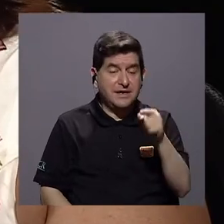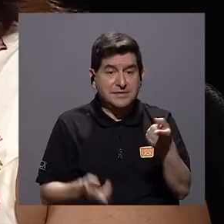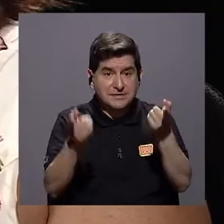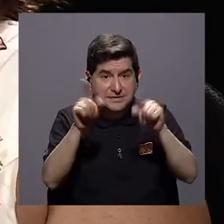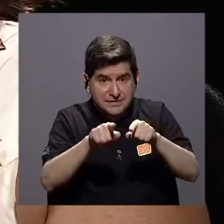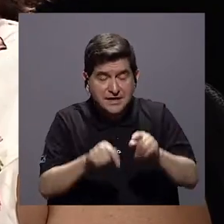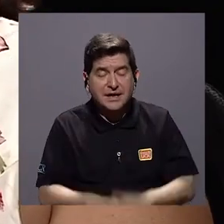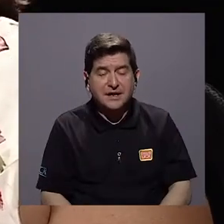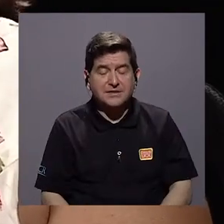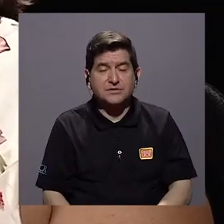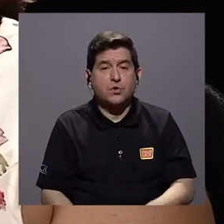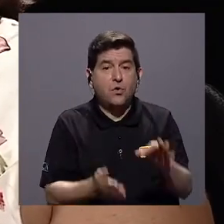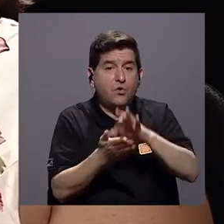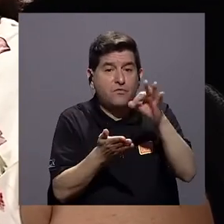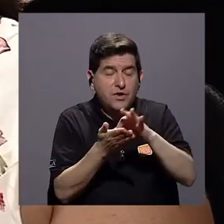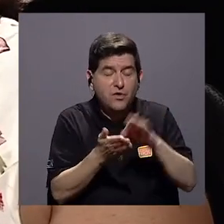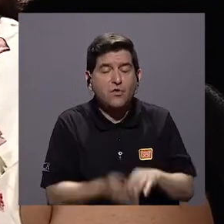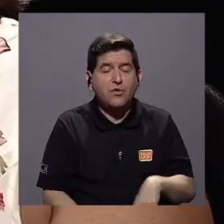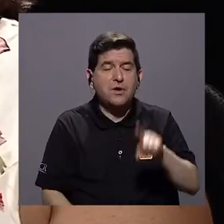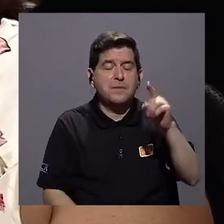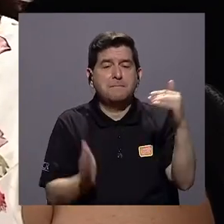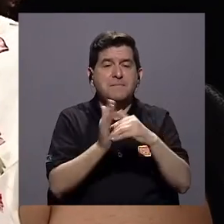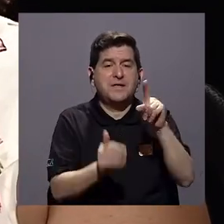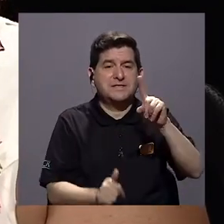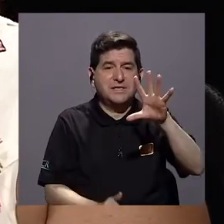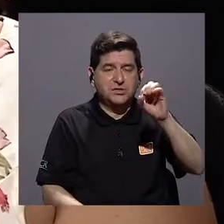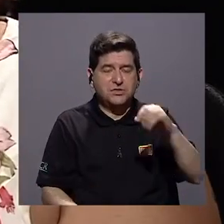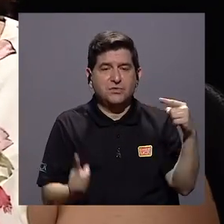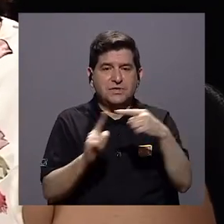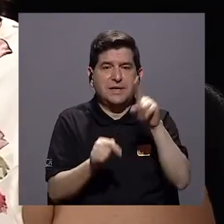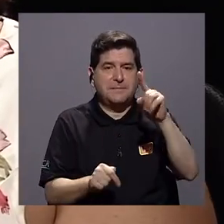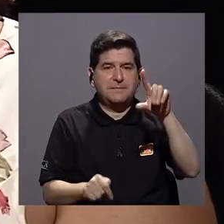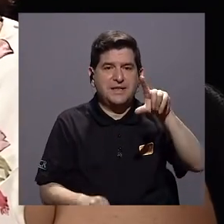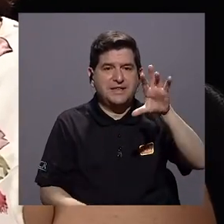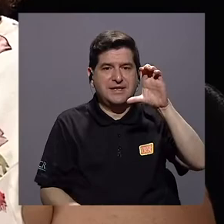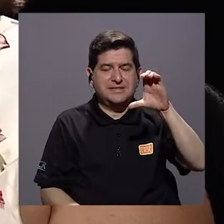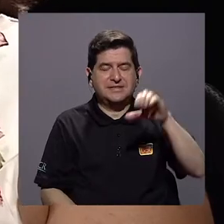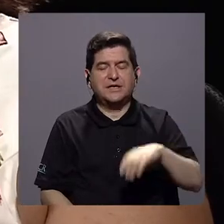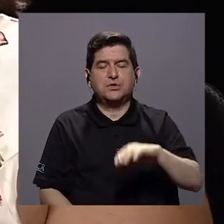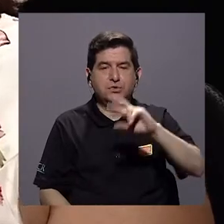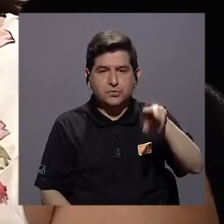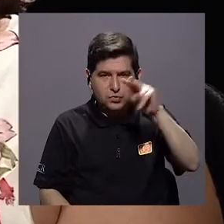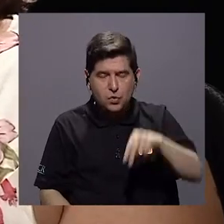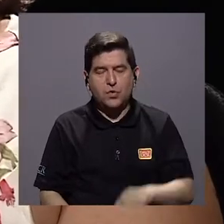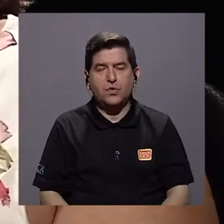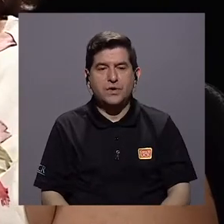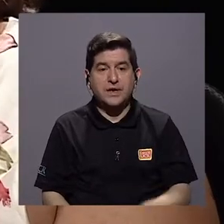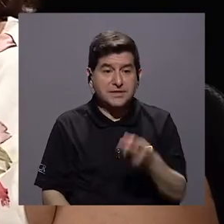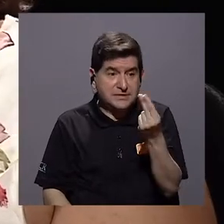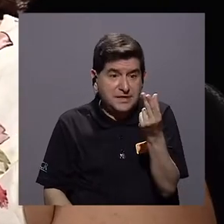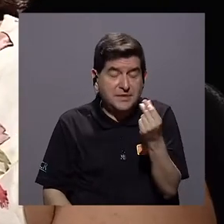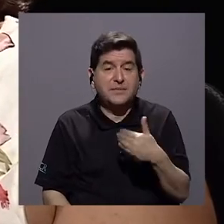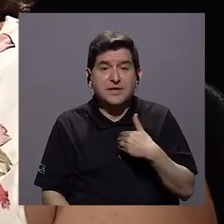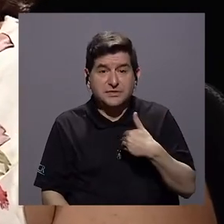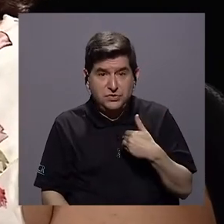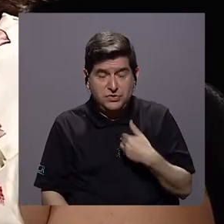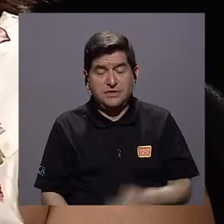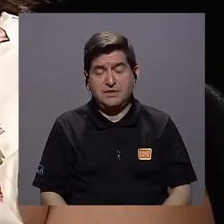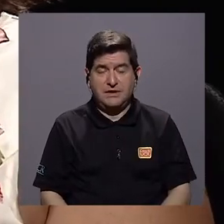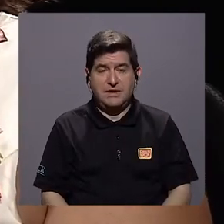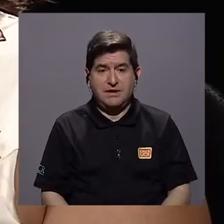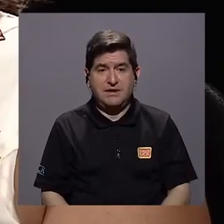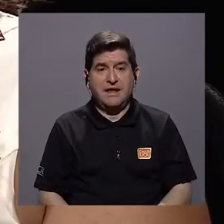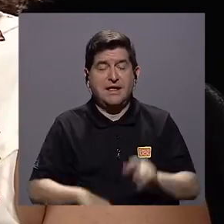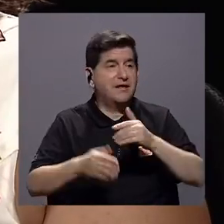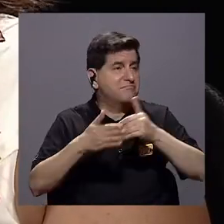es negro o es rojo, está entre 1,150 y 1,300 colones. El precio regulado tiene la ventaja